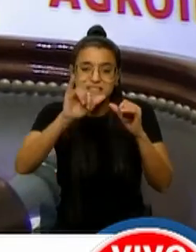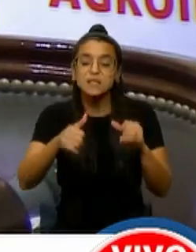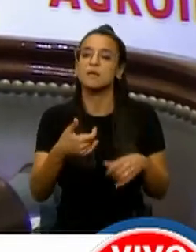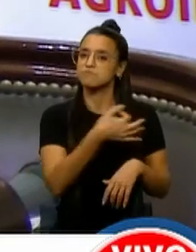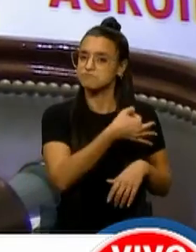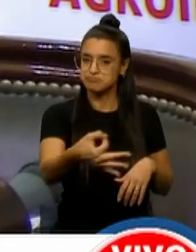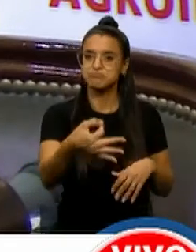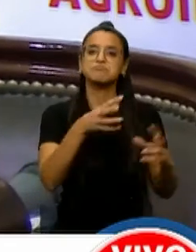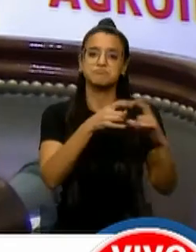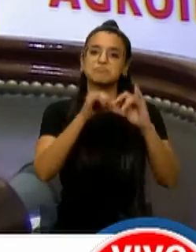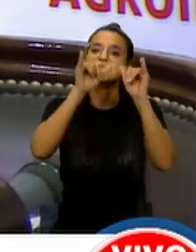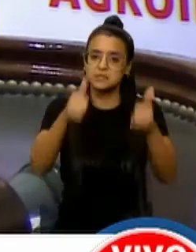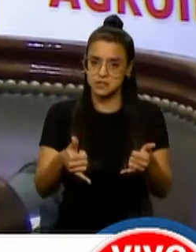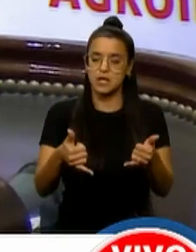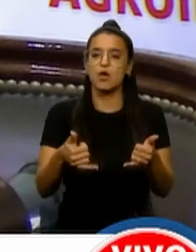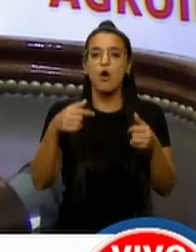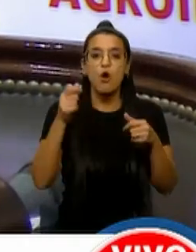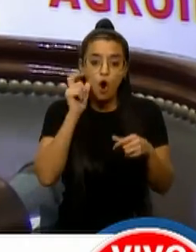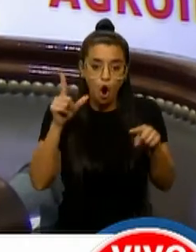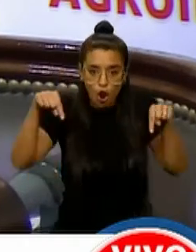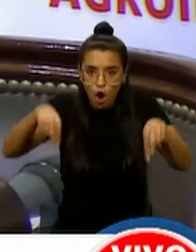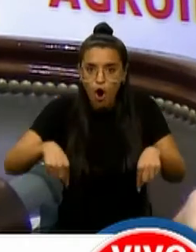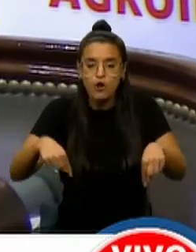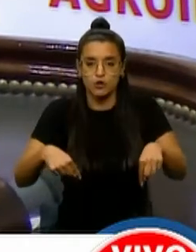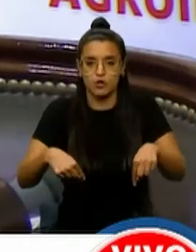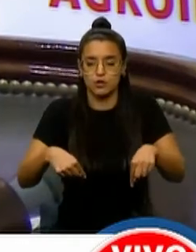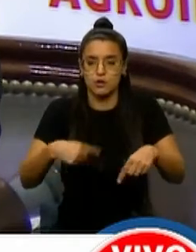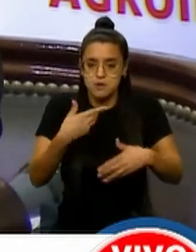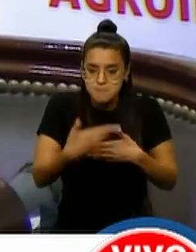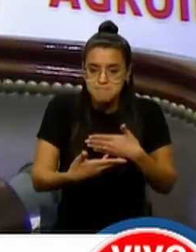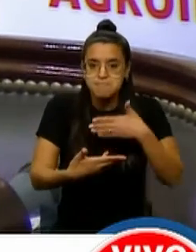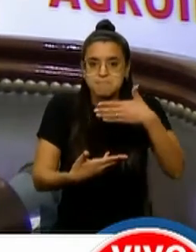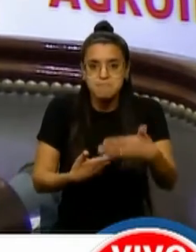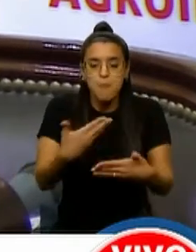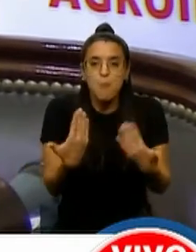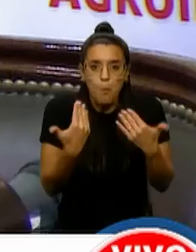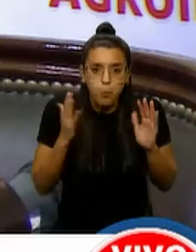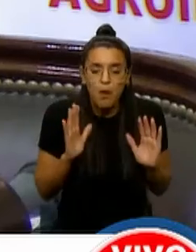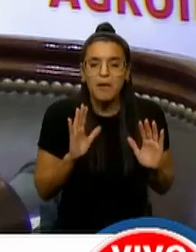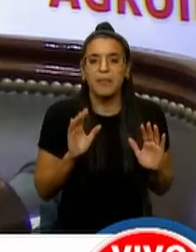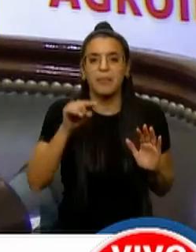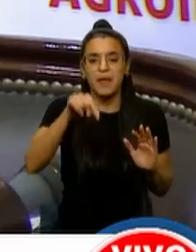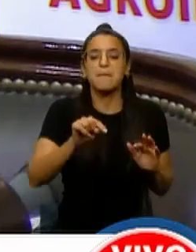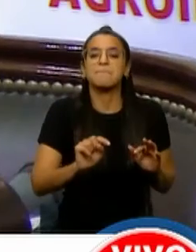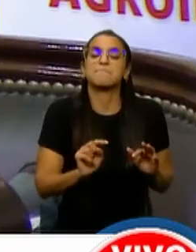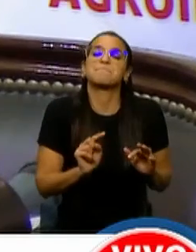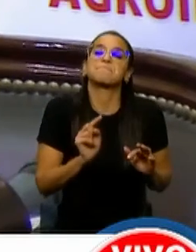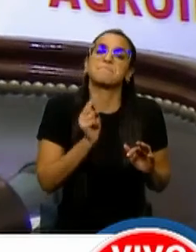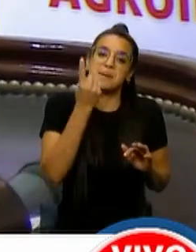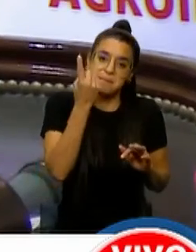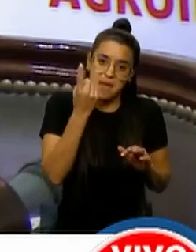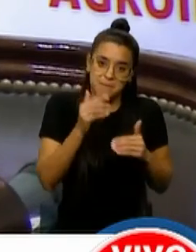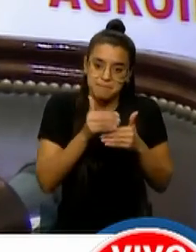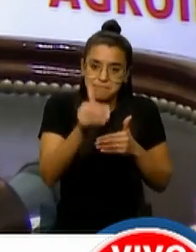se trató y efectivamente llegamos hoy a este paso que es la posibilidad de que sea una primera parte de la